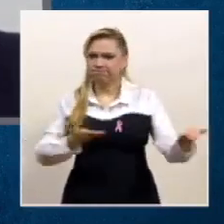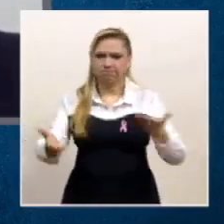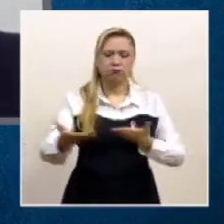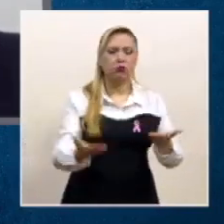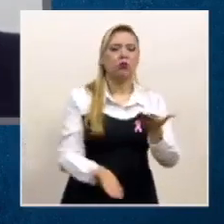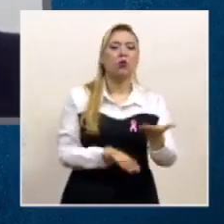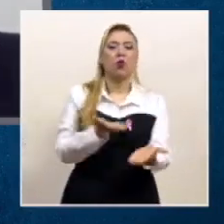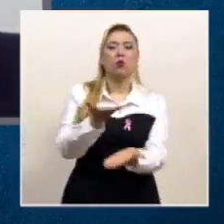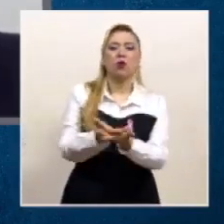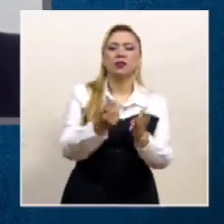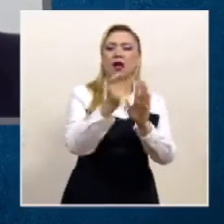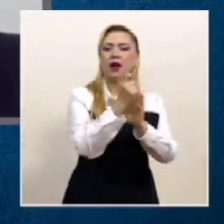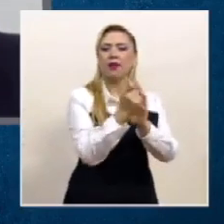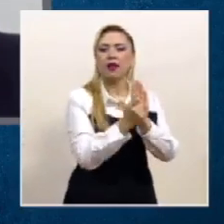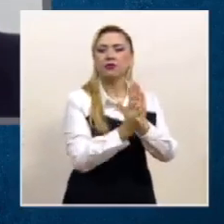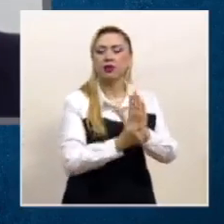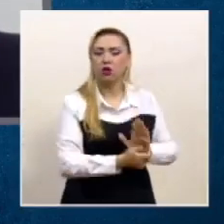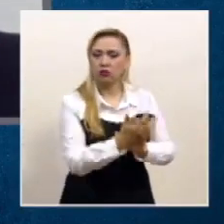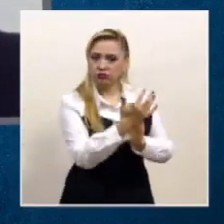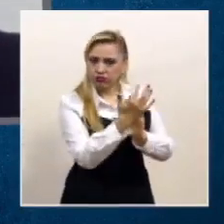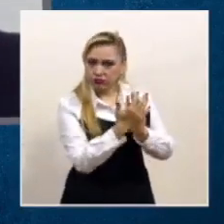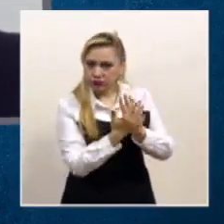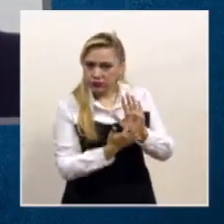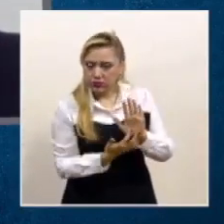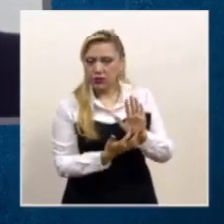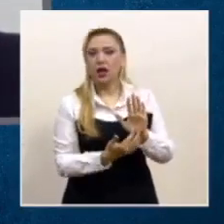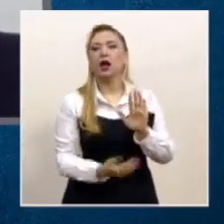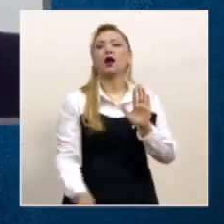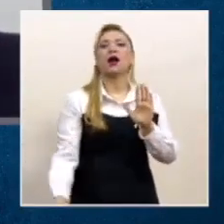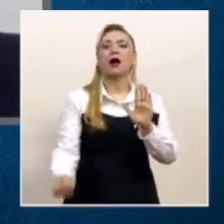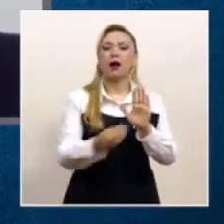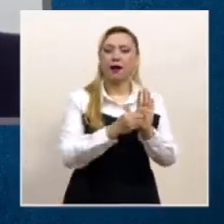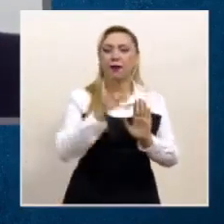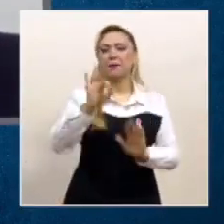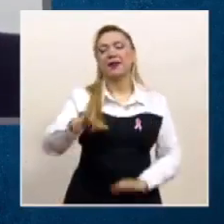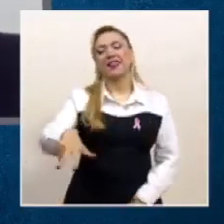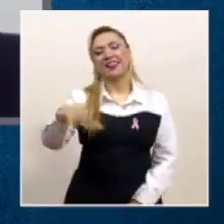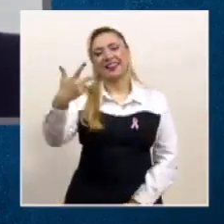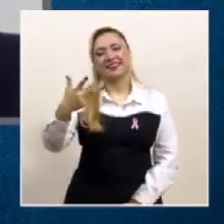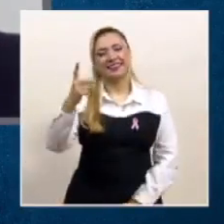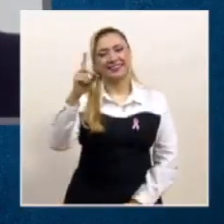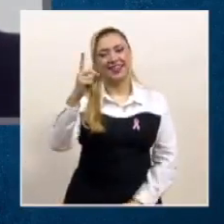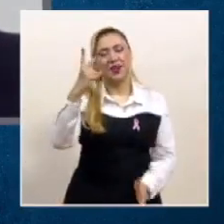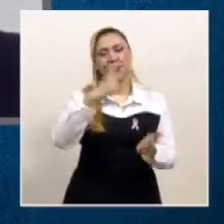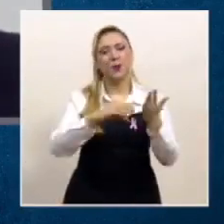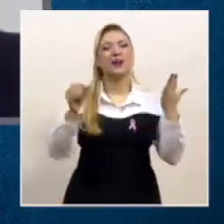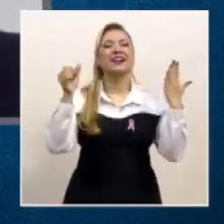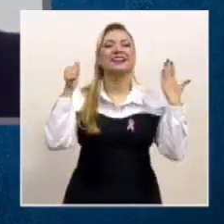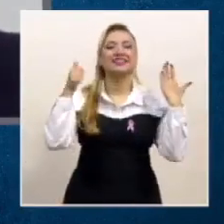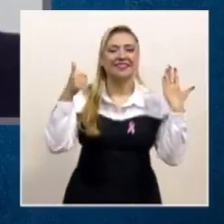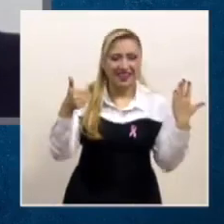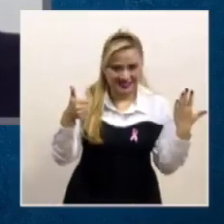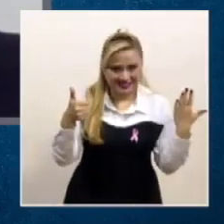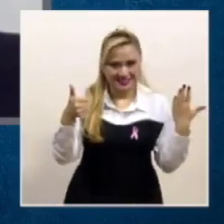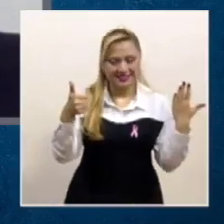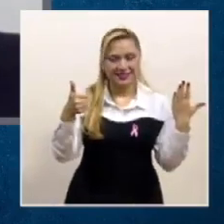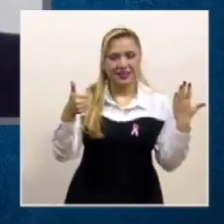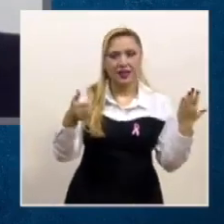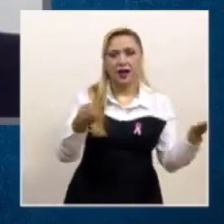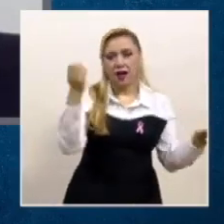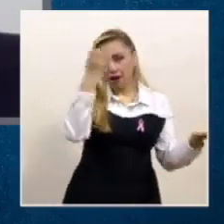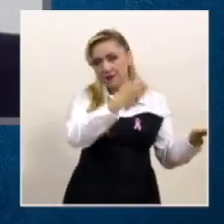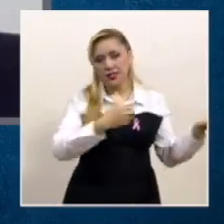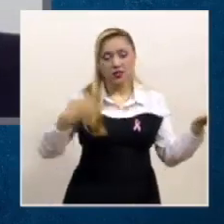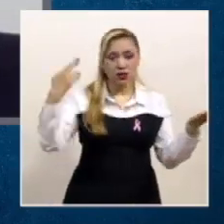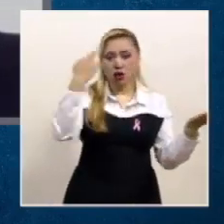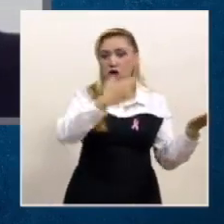propuesta de redacción, misma que quedó establecida el 13 de diciembre de 2006. Pasa a revisión, pasa